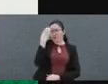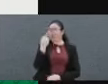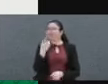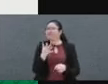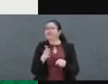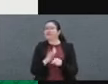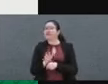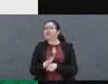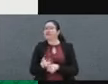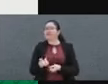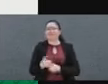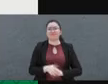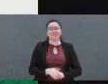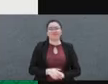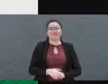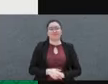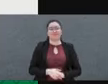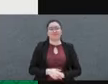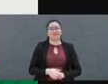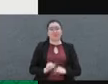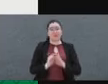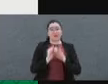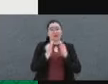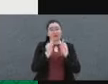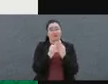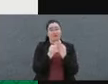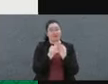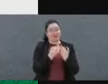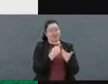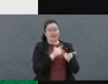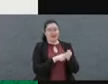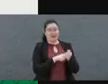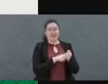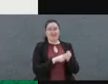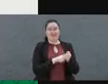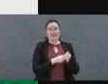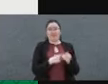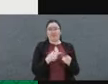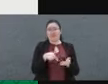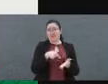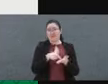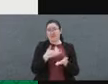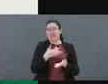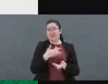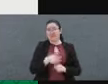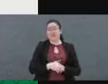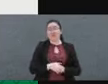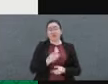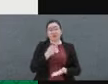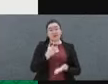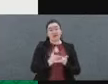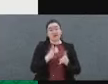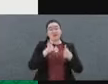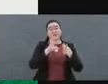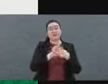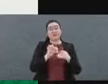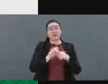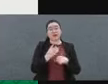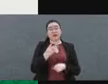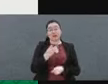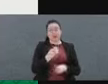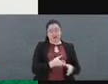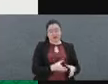de pues, los componentes de la planta. Simplemente quisiera decir que hay un tercer tanque, este